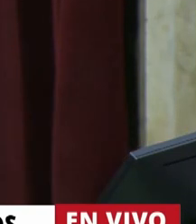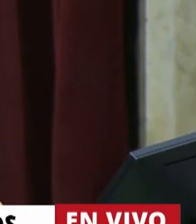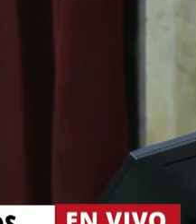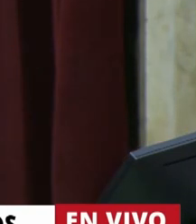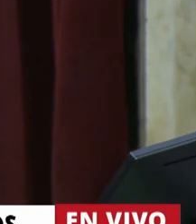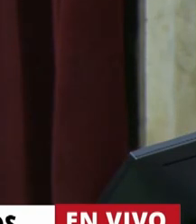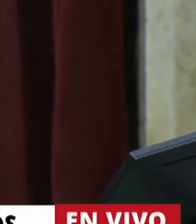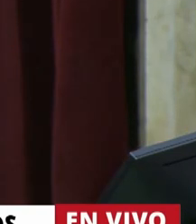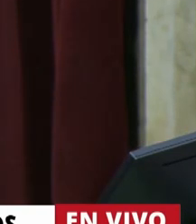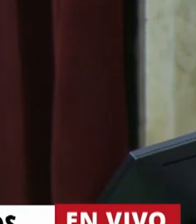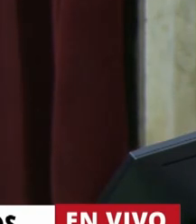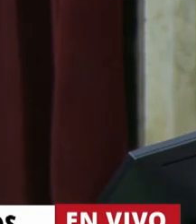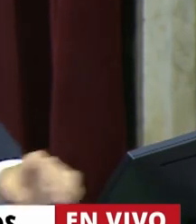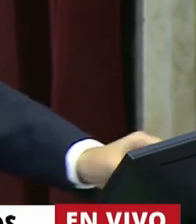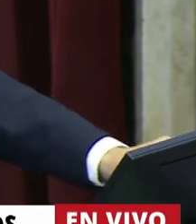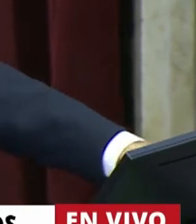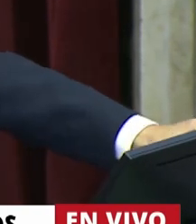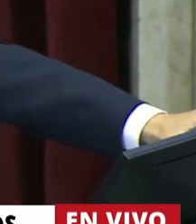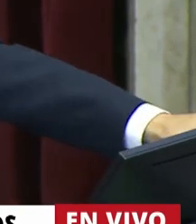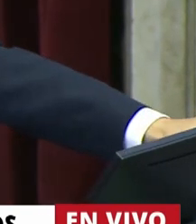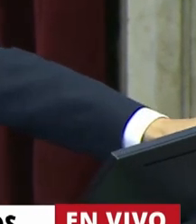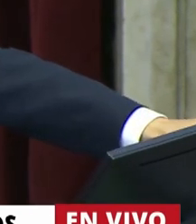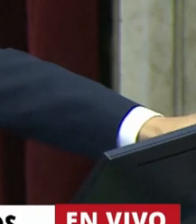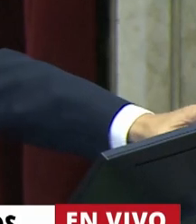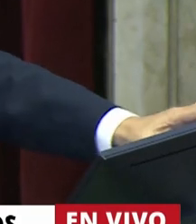aparecen logueados y no aparece el sentido de su voto.